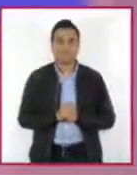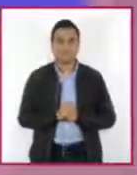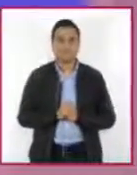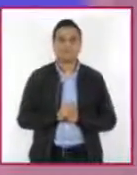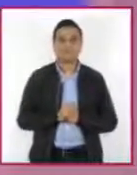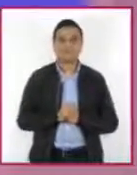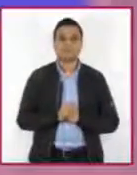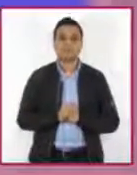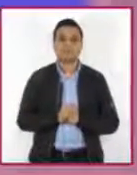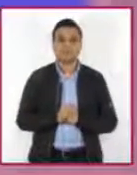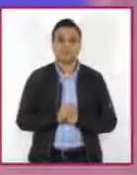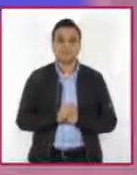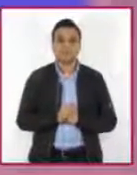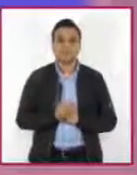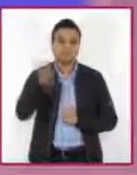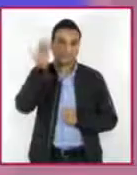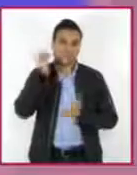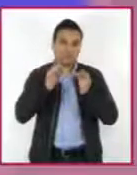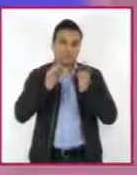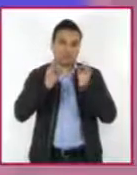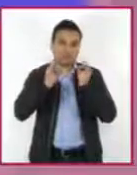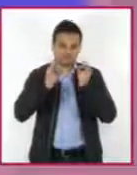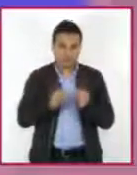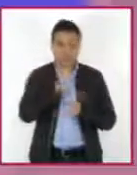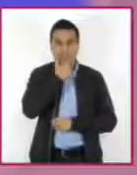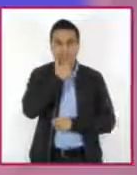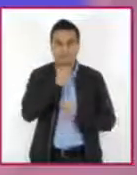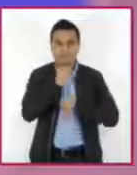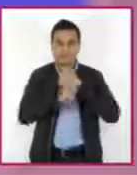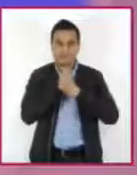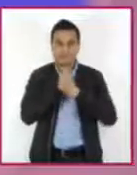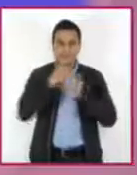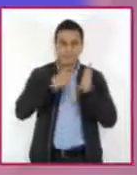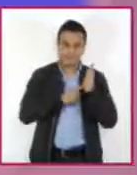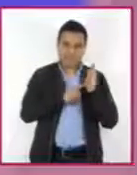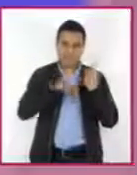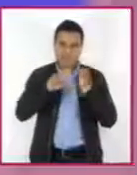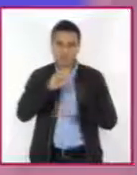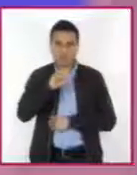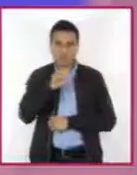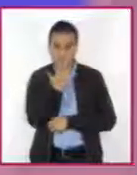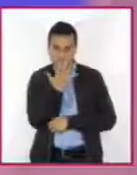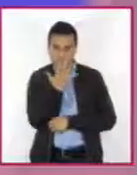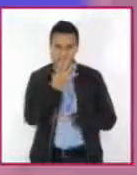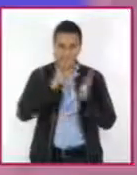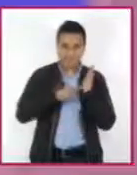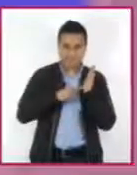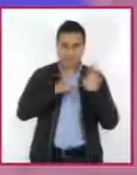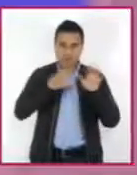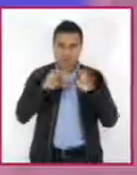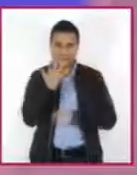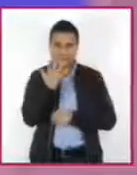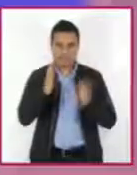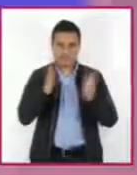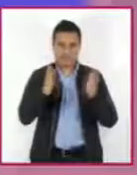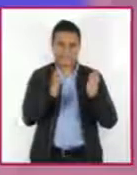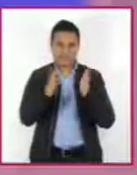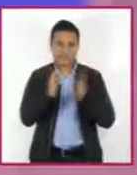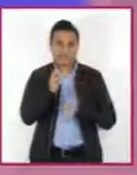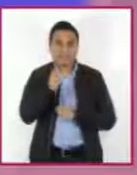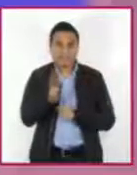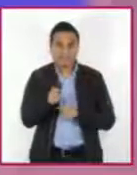Proceso ocurrido en Inglaterra entre 1750 y 1850 que propició la